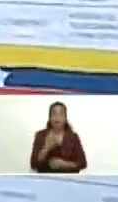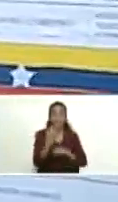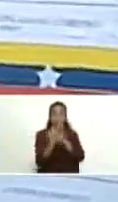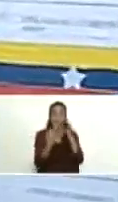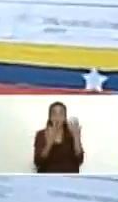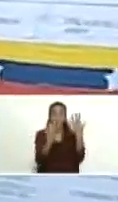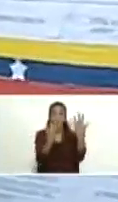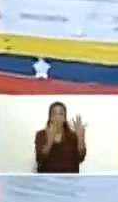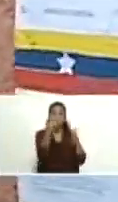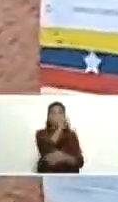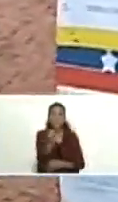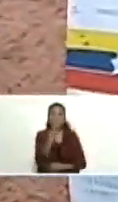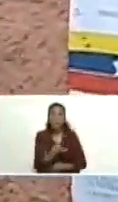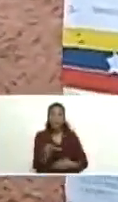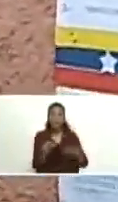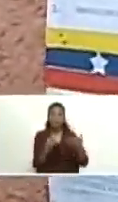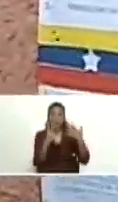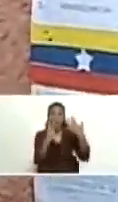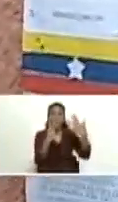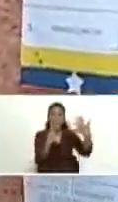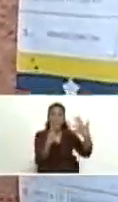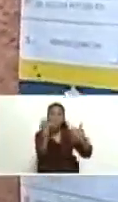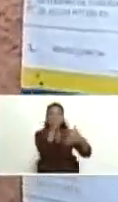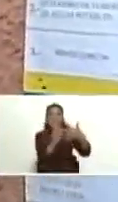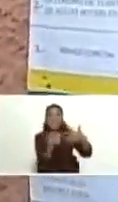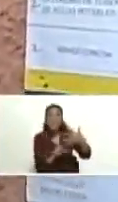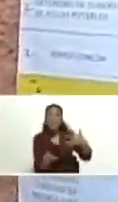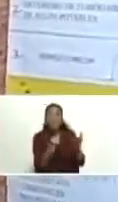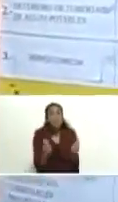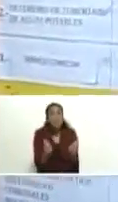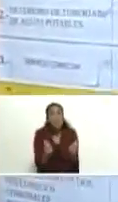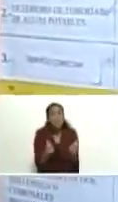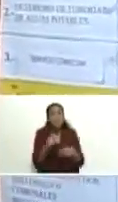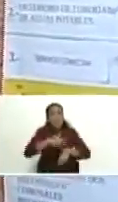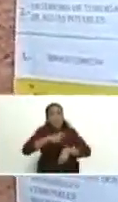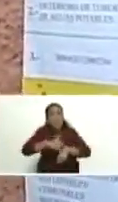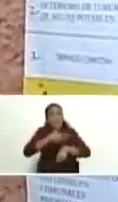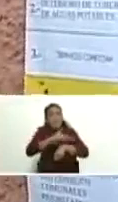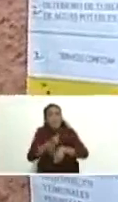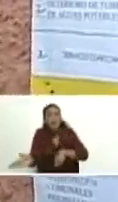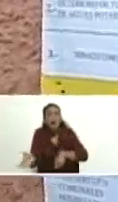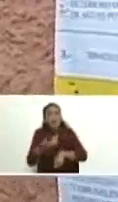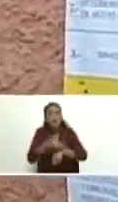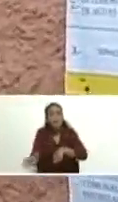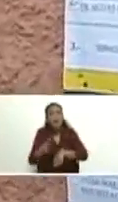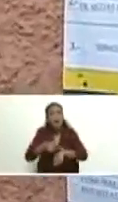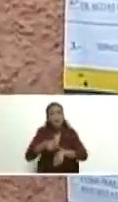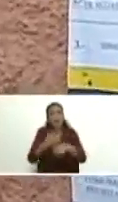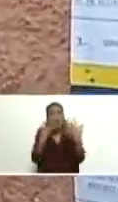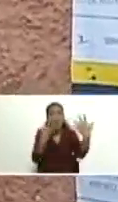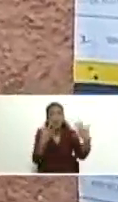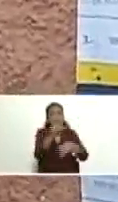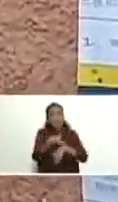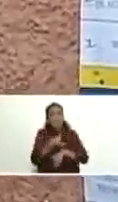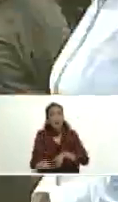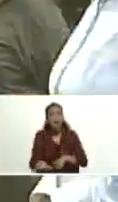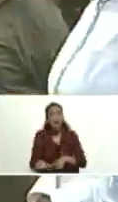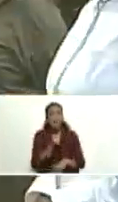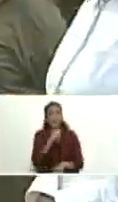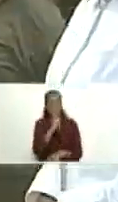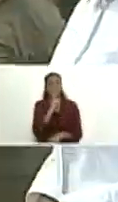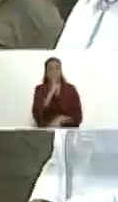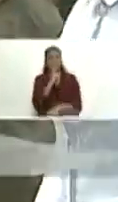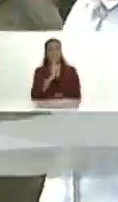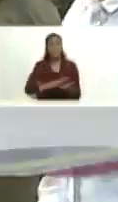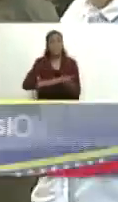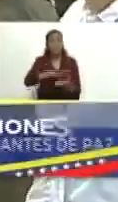8 semanas. Nos dieron 8 semanas. Dice, ¿por qué tanto, sí. Márquez? ¿Por qué tanto? 8 semanas. ¿Qué tan difícil puede